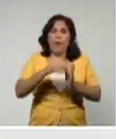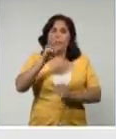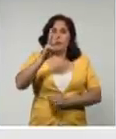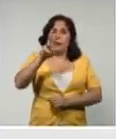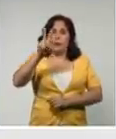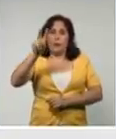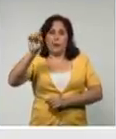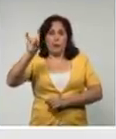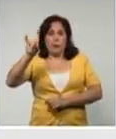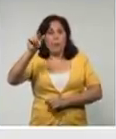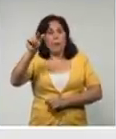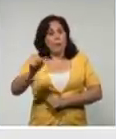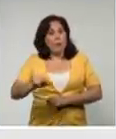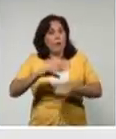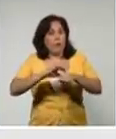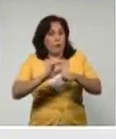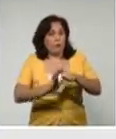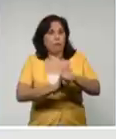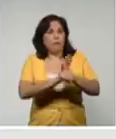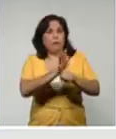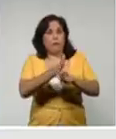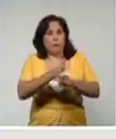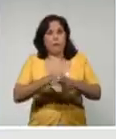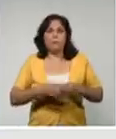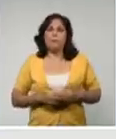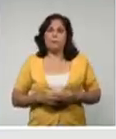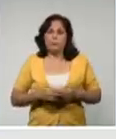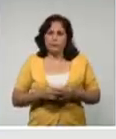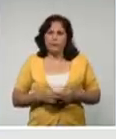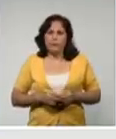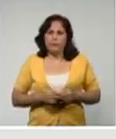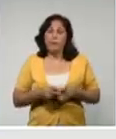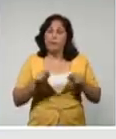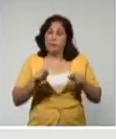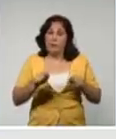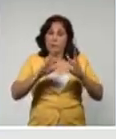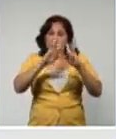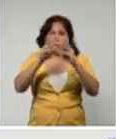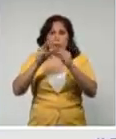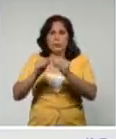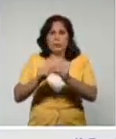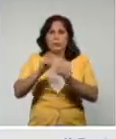139.329 personas con la enfermedad. Eso hace un total de